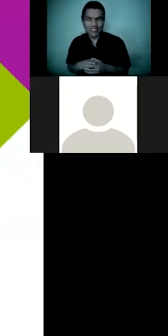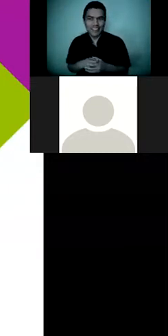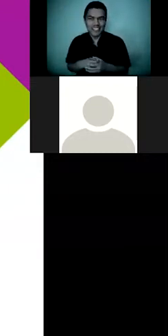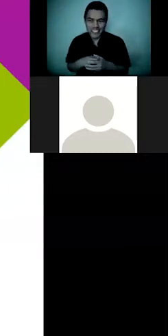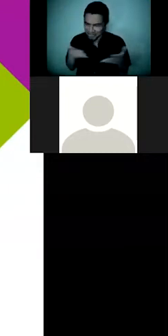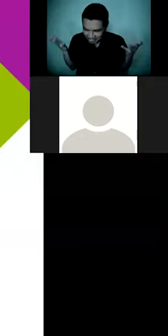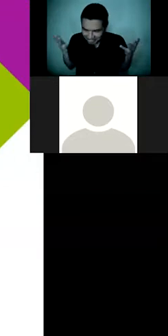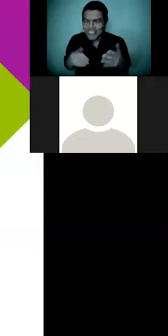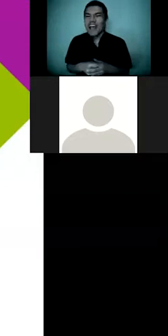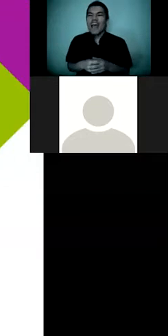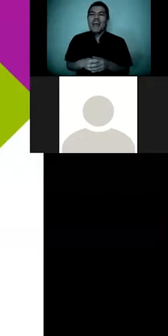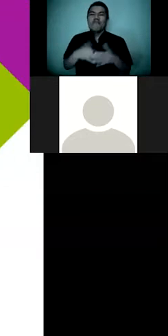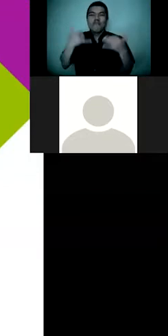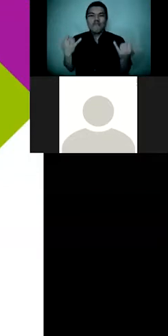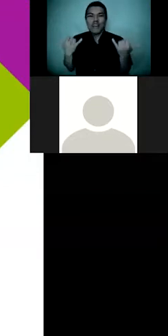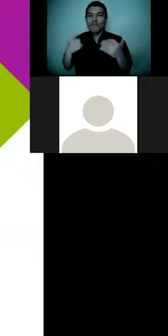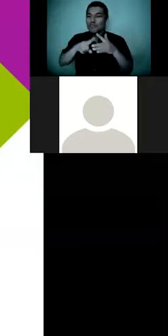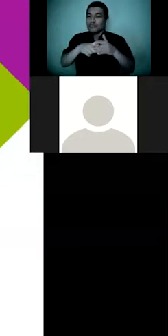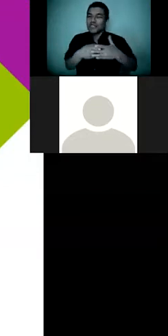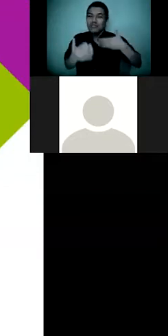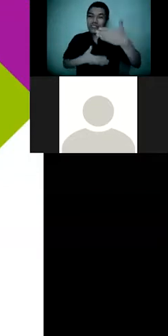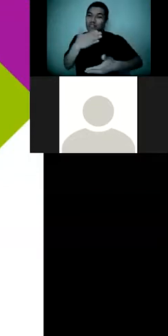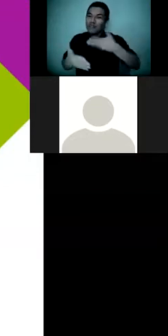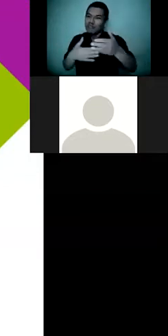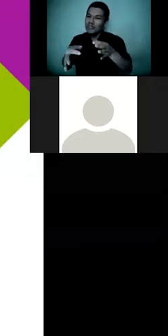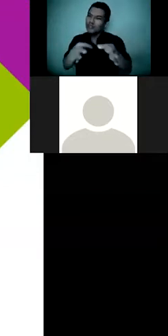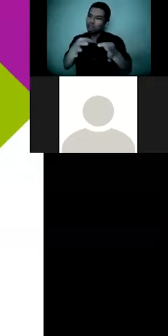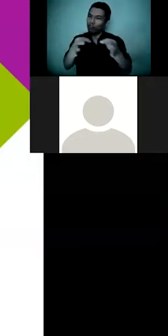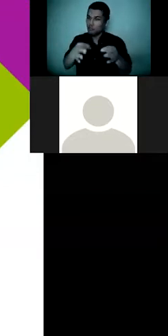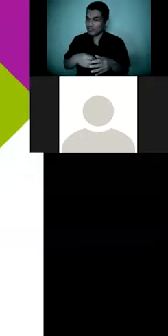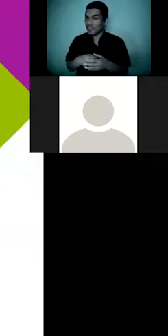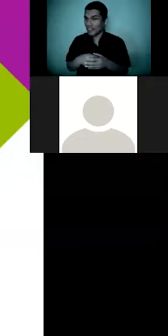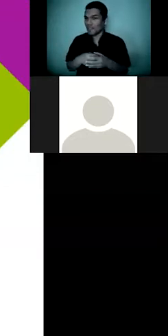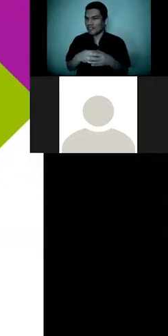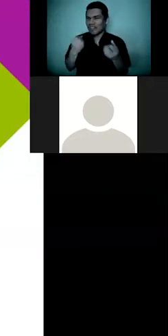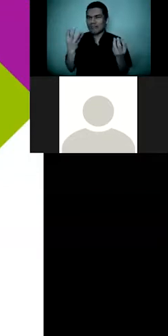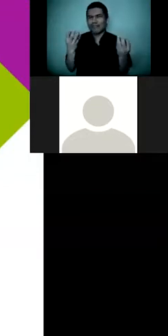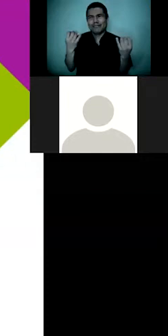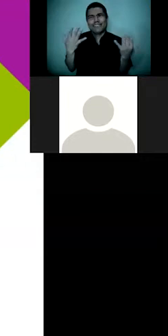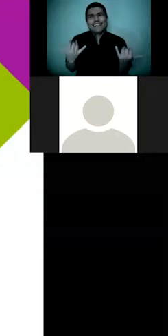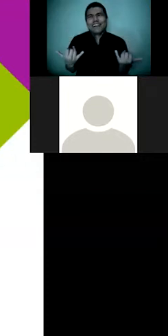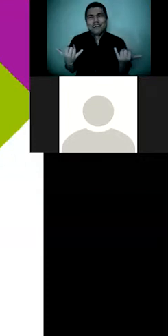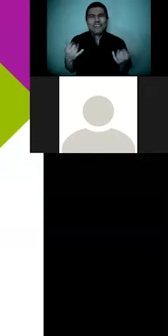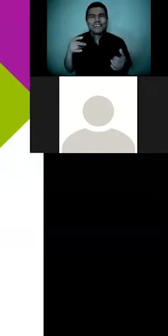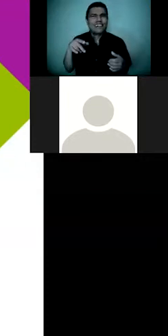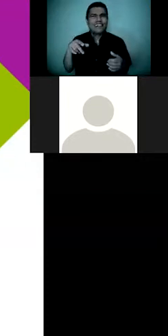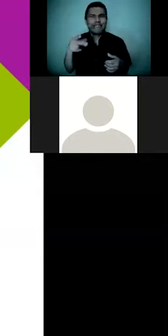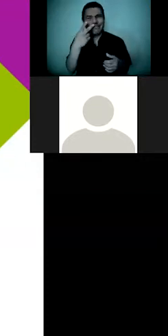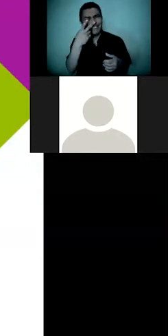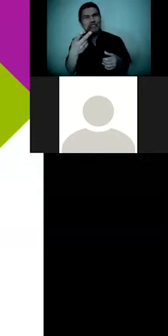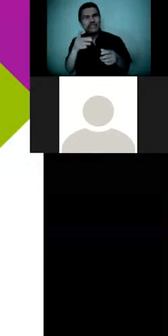comunidad oyente. Trabajamos juntos, eso es. Ahora vamos a empezar con la presentación, ¿sí?